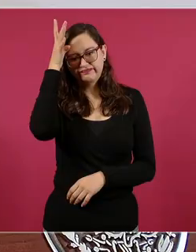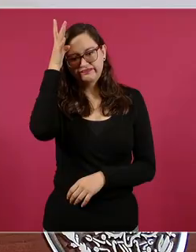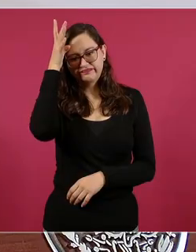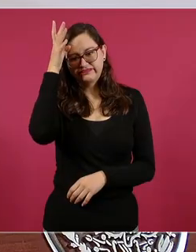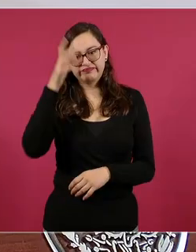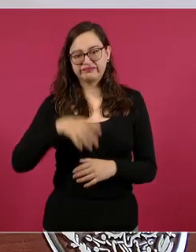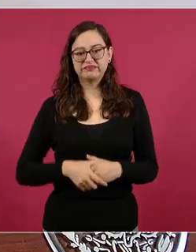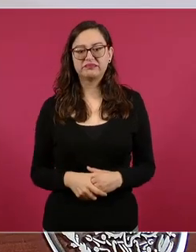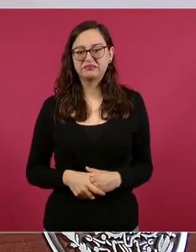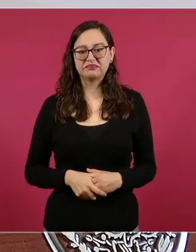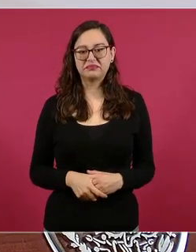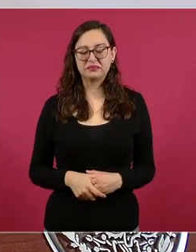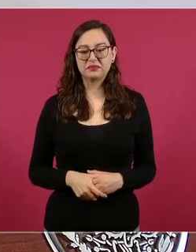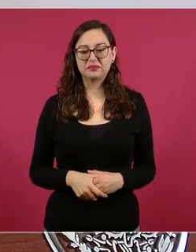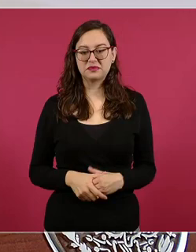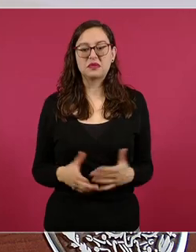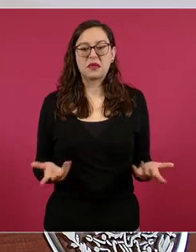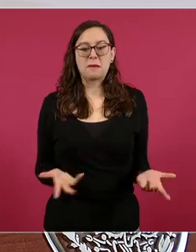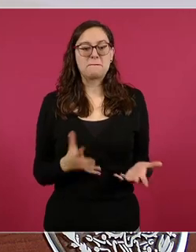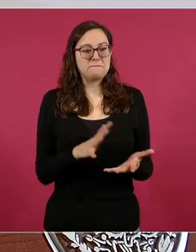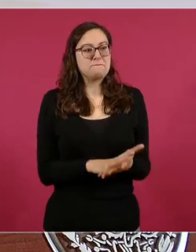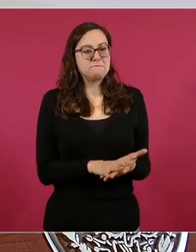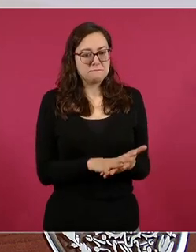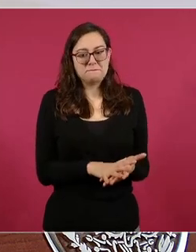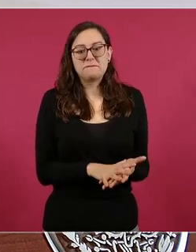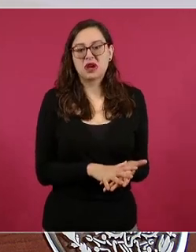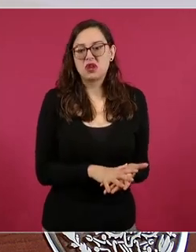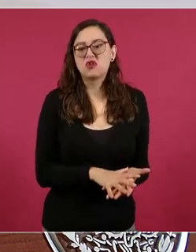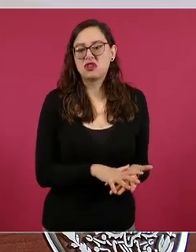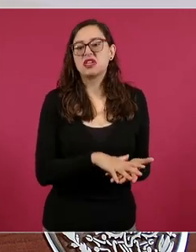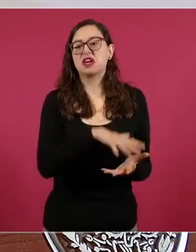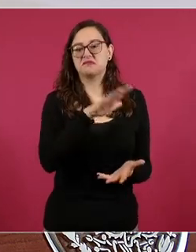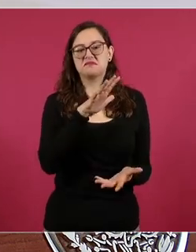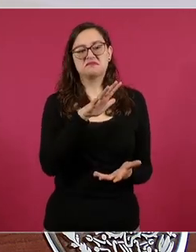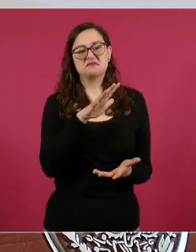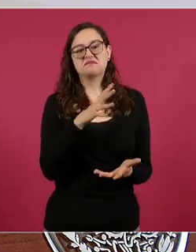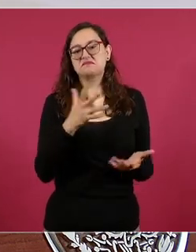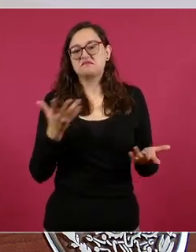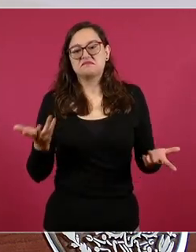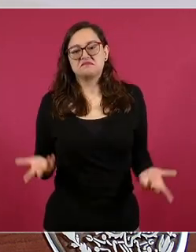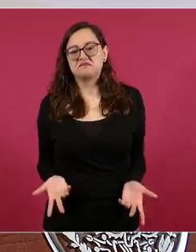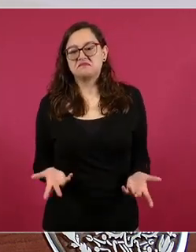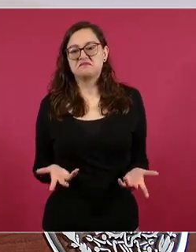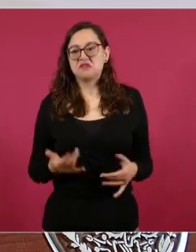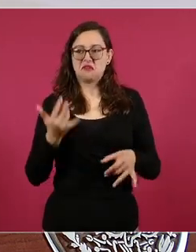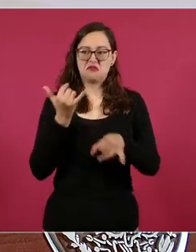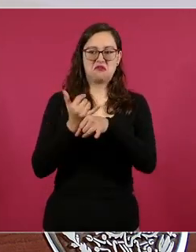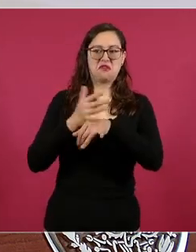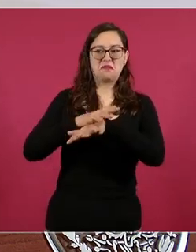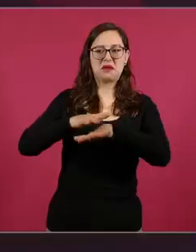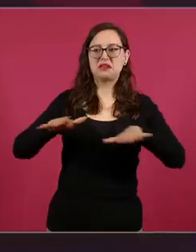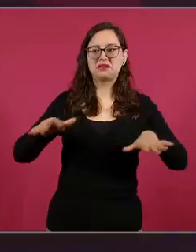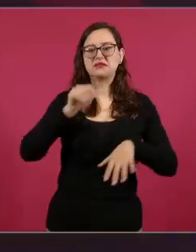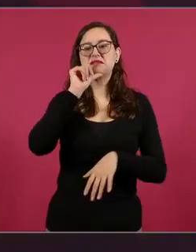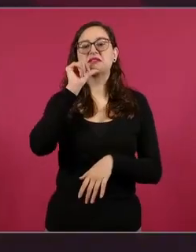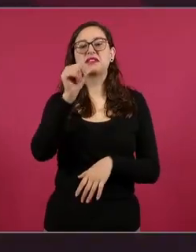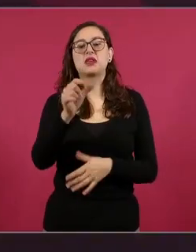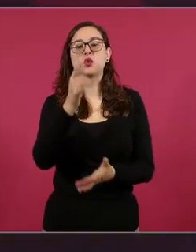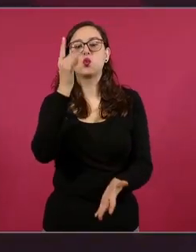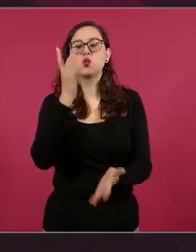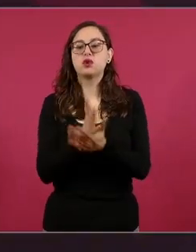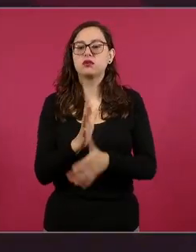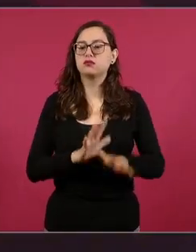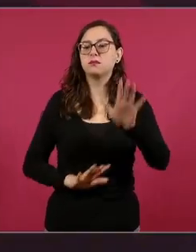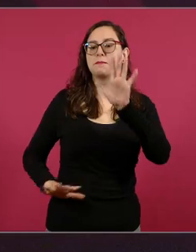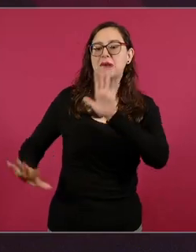todos, pero la mayoría de los medios de información son de manipulación y están